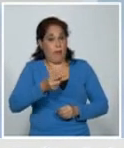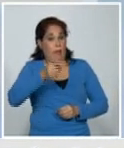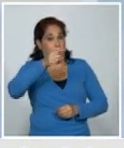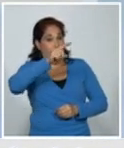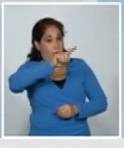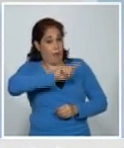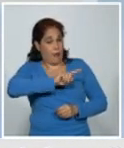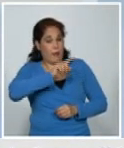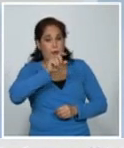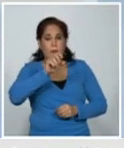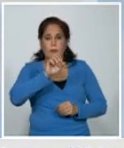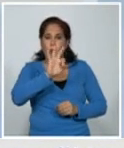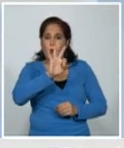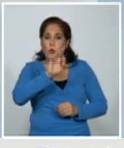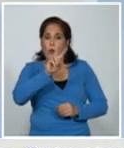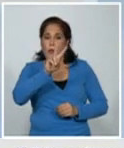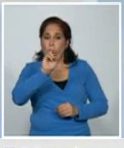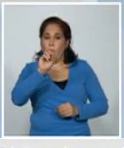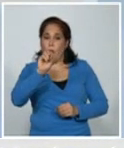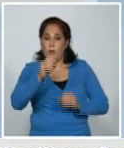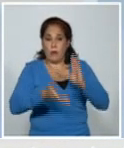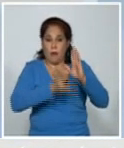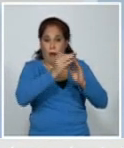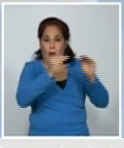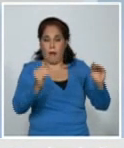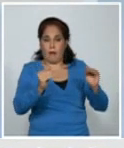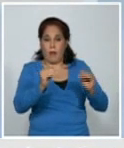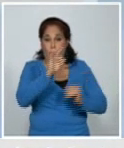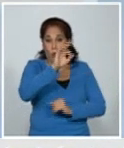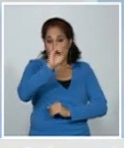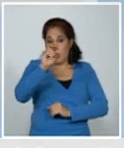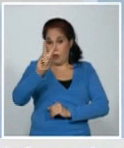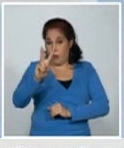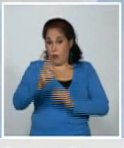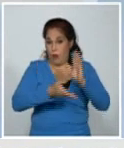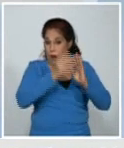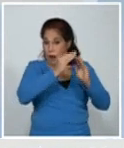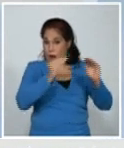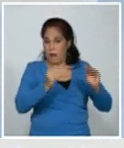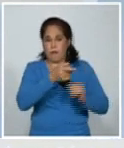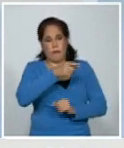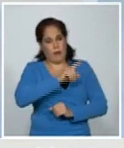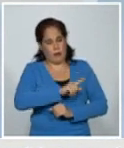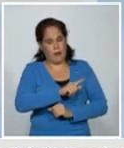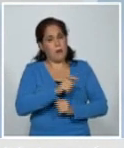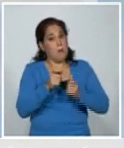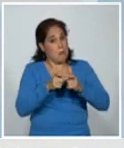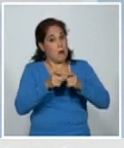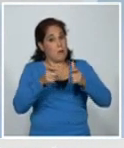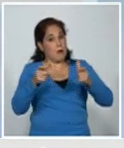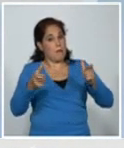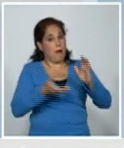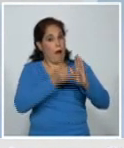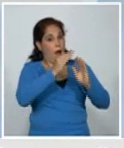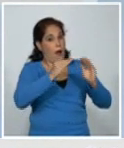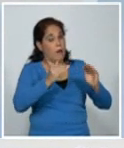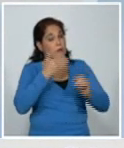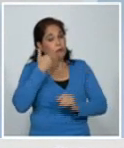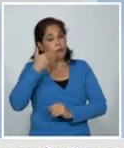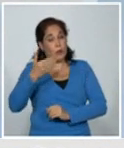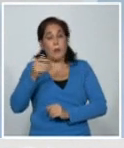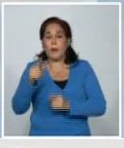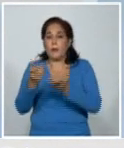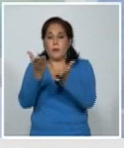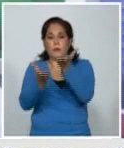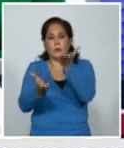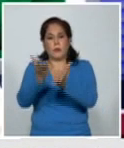dieron 802 altas, pudiéramos decir que una cifra elevada, pero en